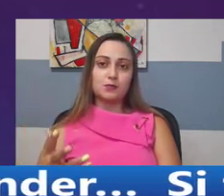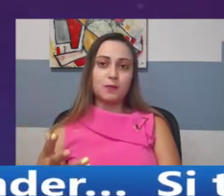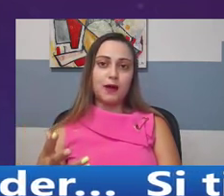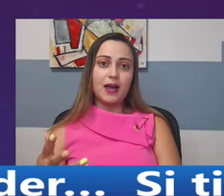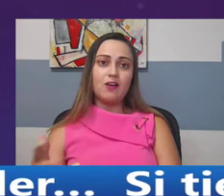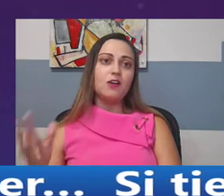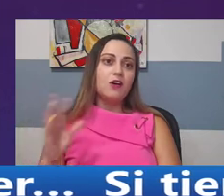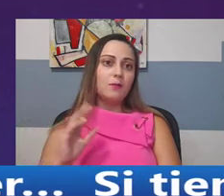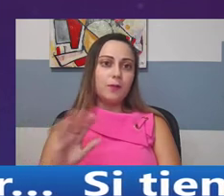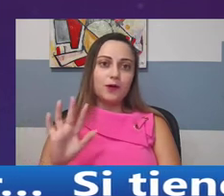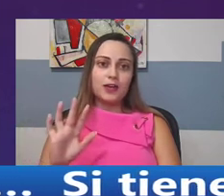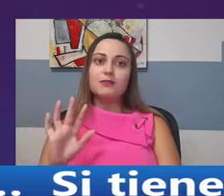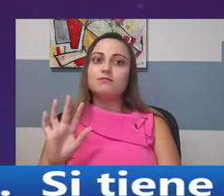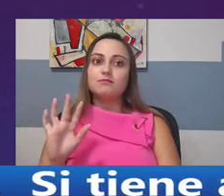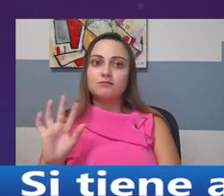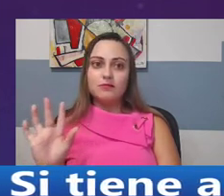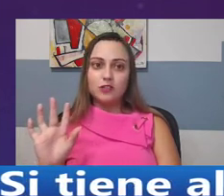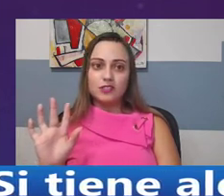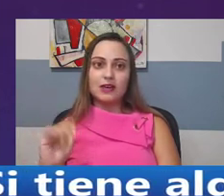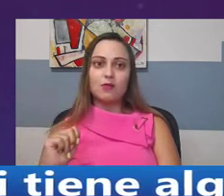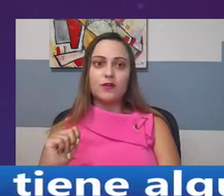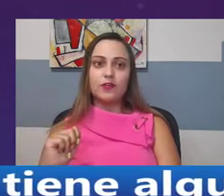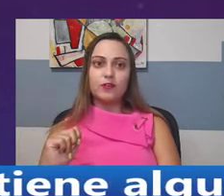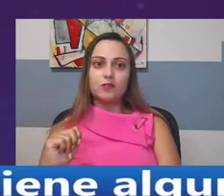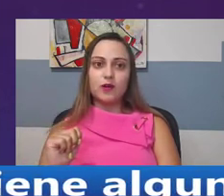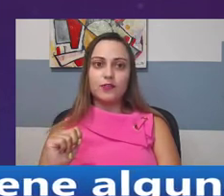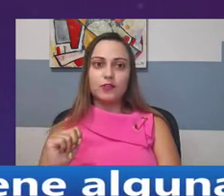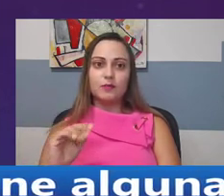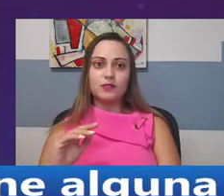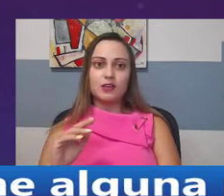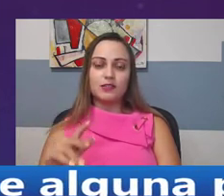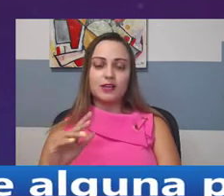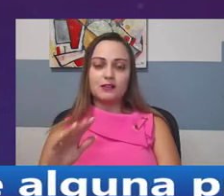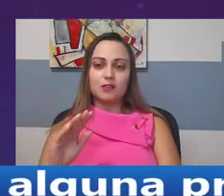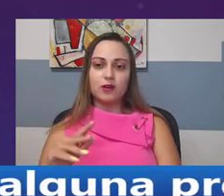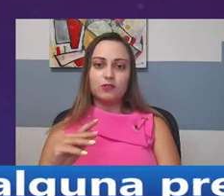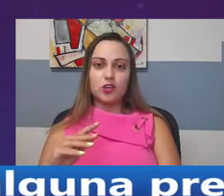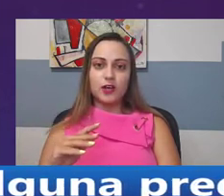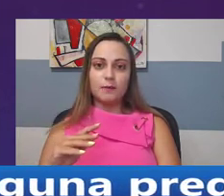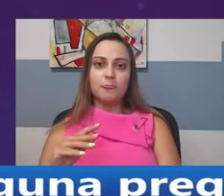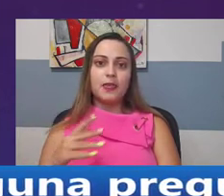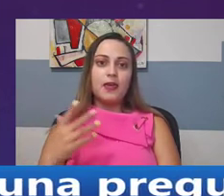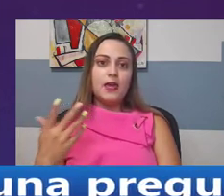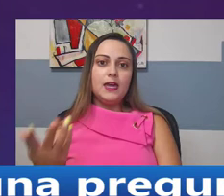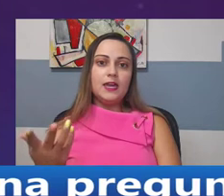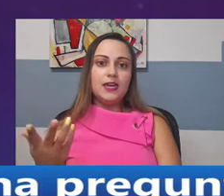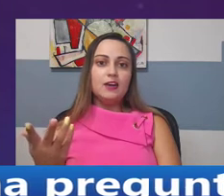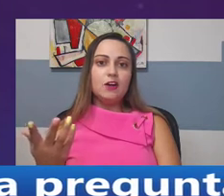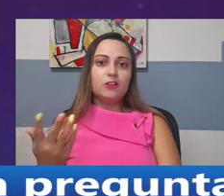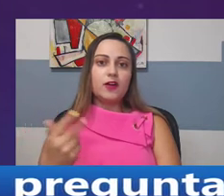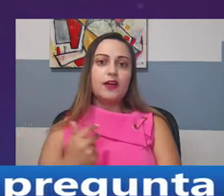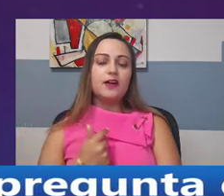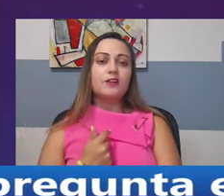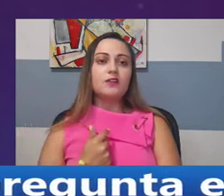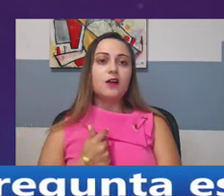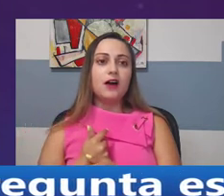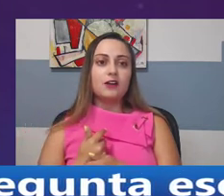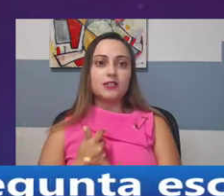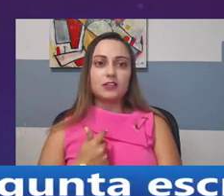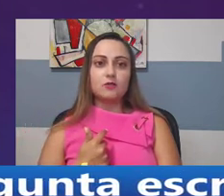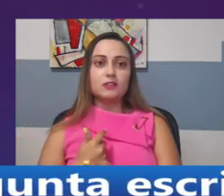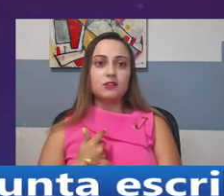es importante que estés preparado porque no se sabe cuánto tiempo es que vas a coger un cheque. Y otra